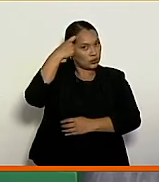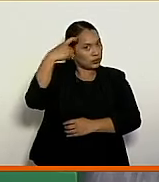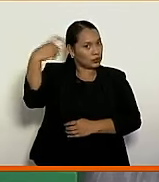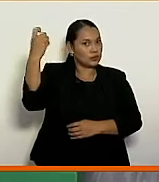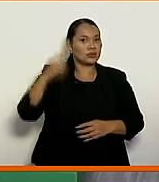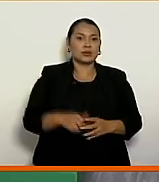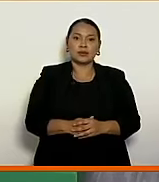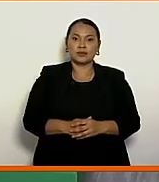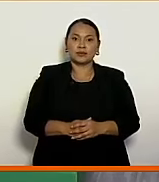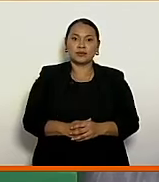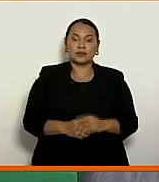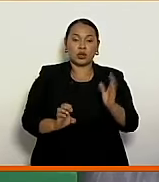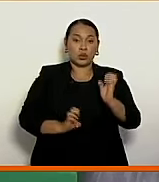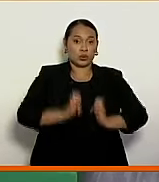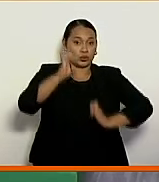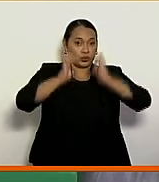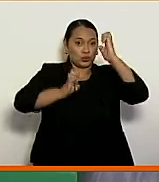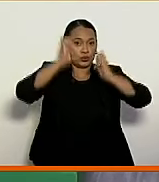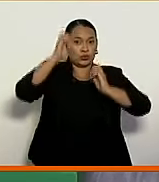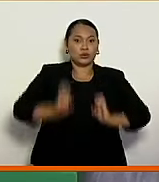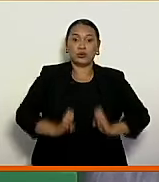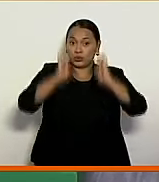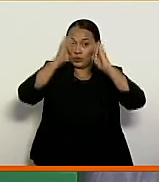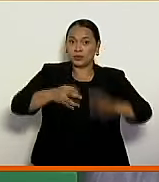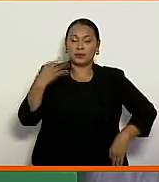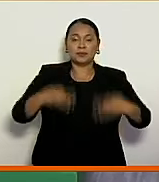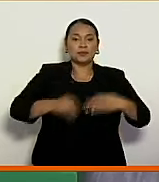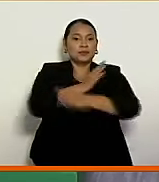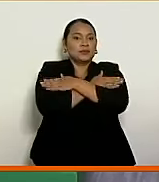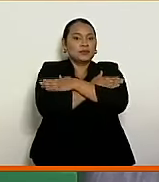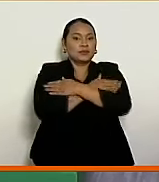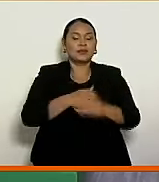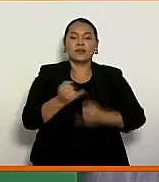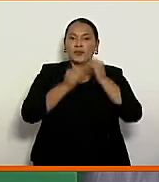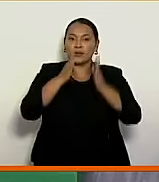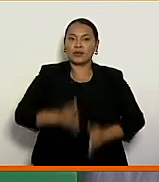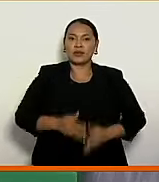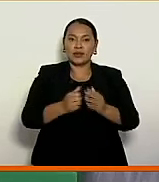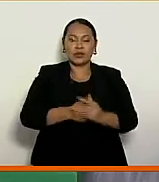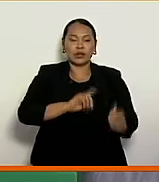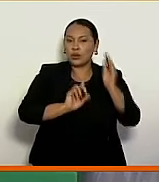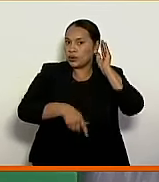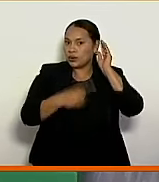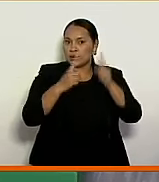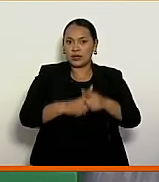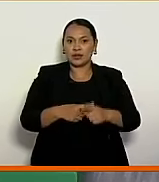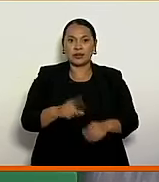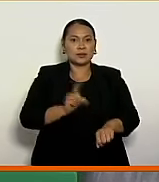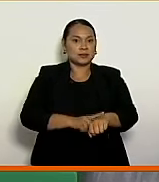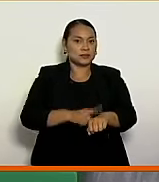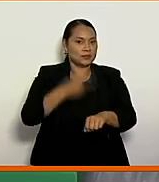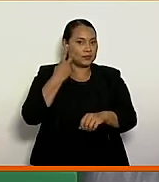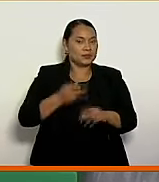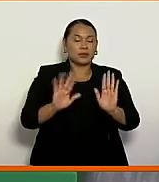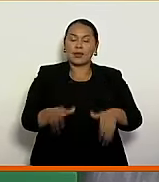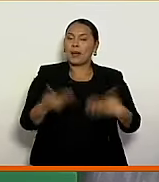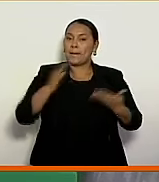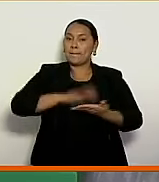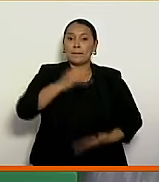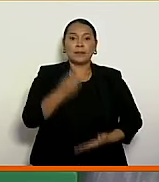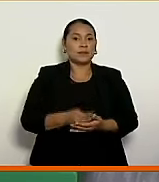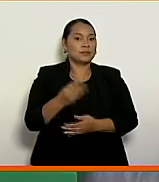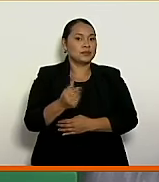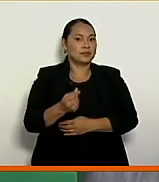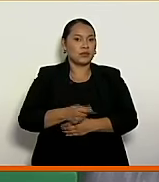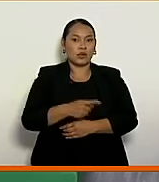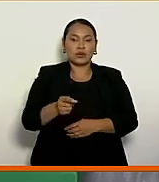de sellos edificio. Felicidades. Y si eres jugador para MultiX, es momento de conocer cómo vas a multiplicar tu dinero si eres un afortunado